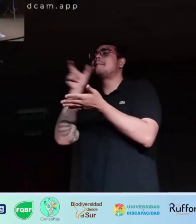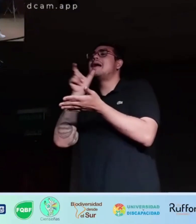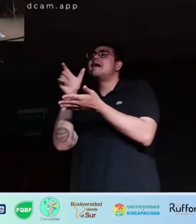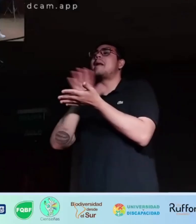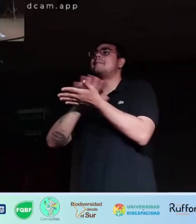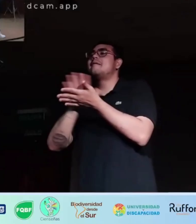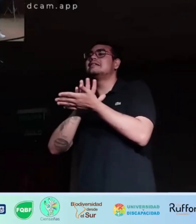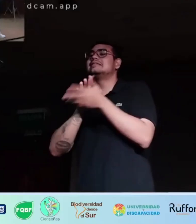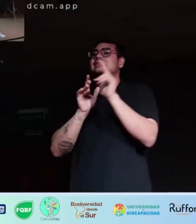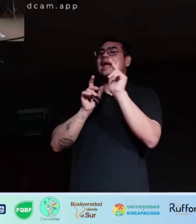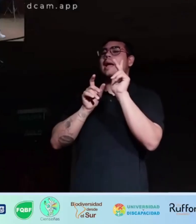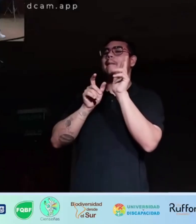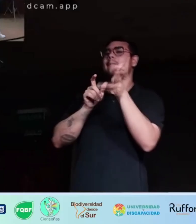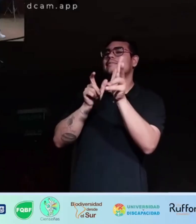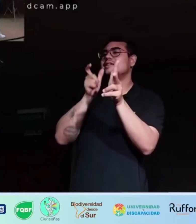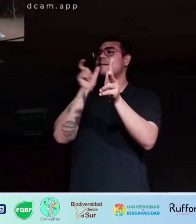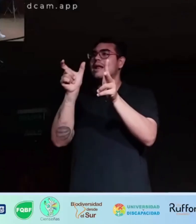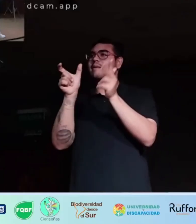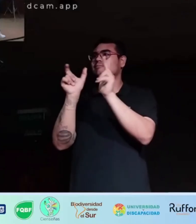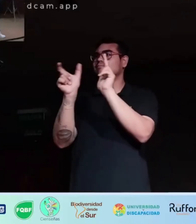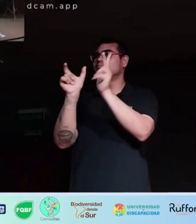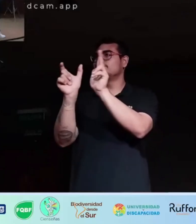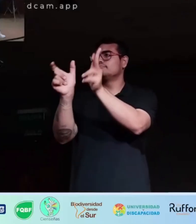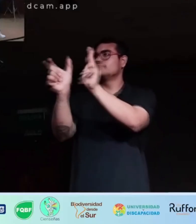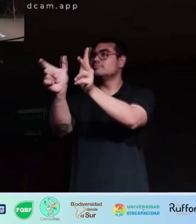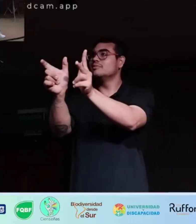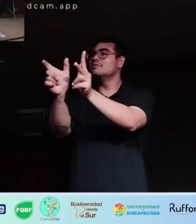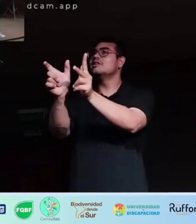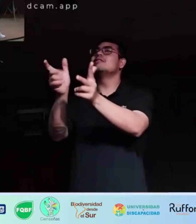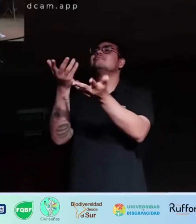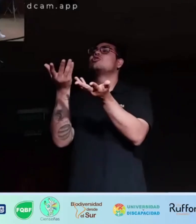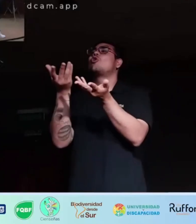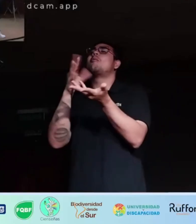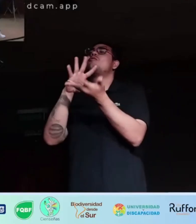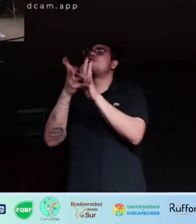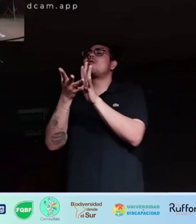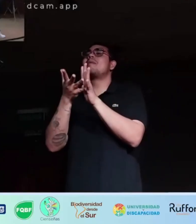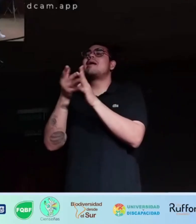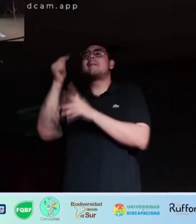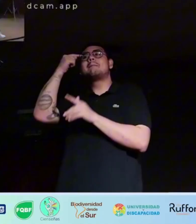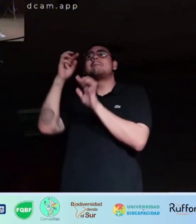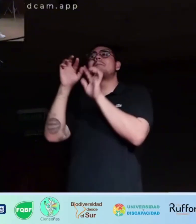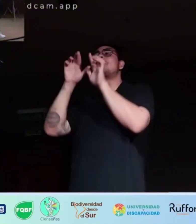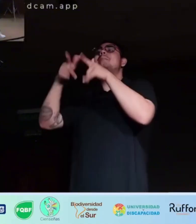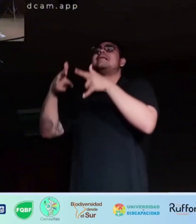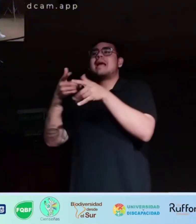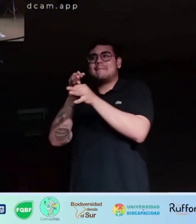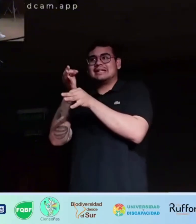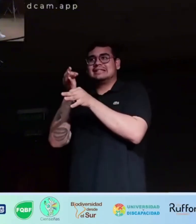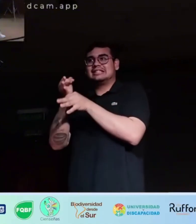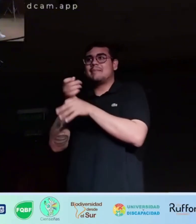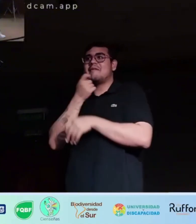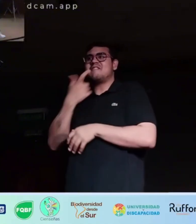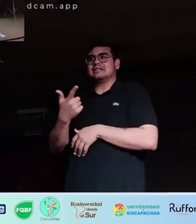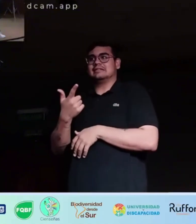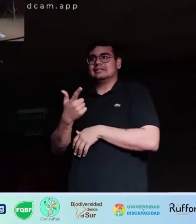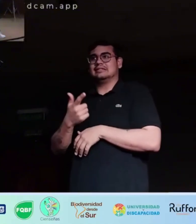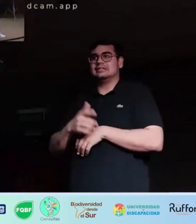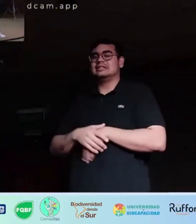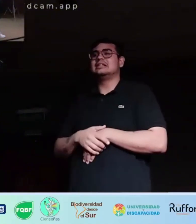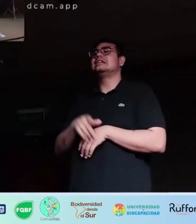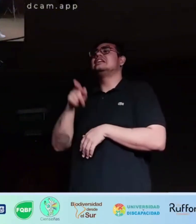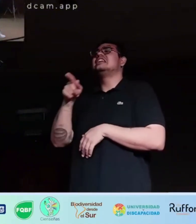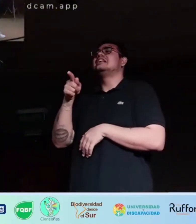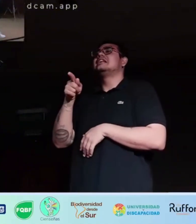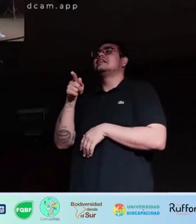más tranquila, más, ¿cómo decirlo? Más simple, más simple. ¿Qué es lo que